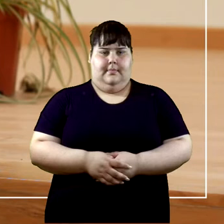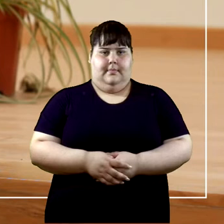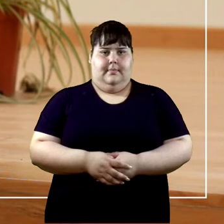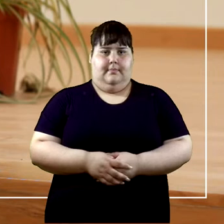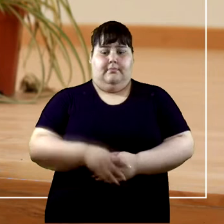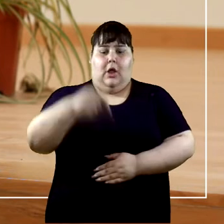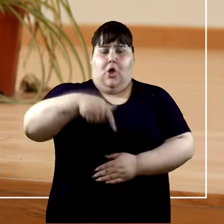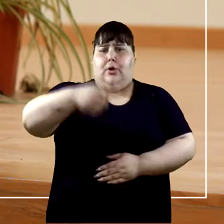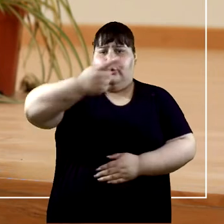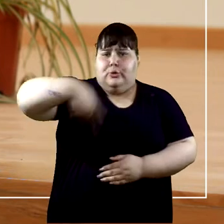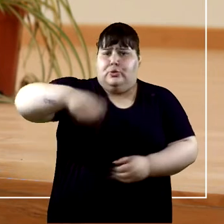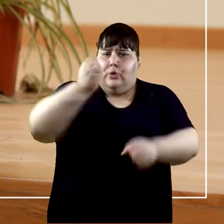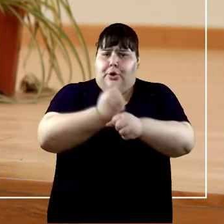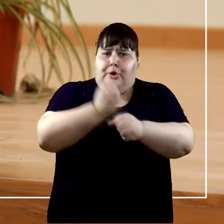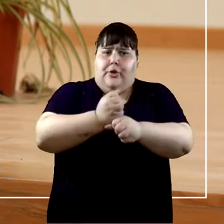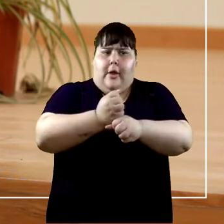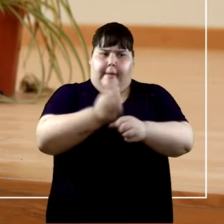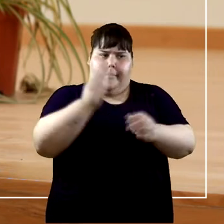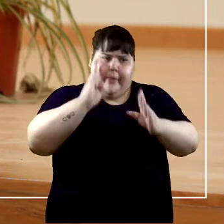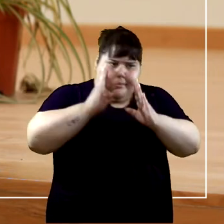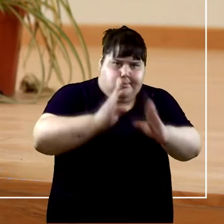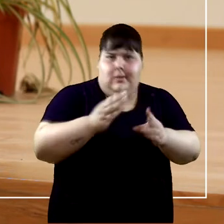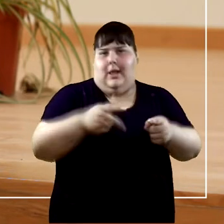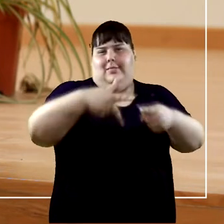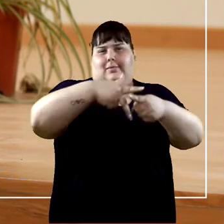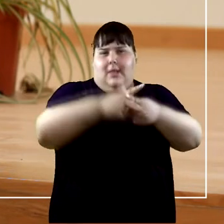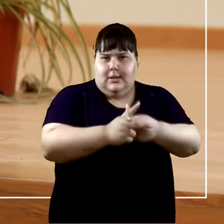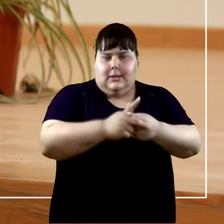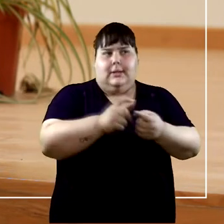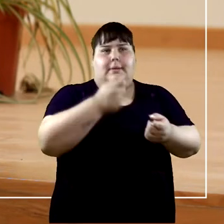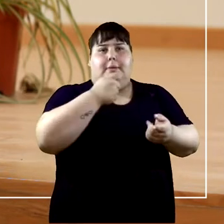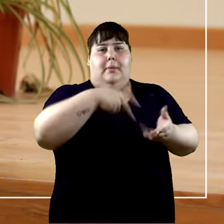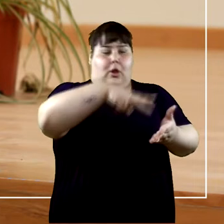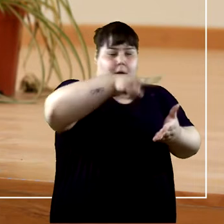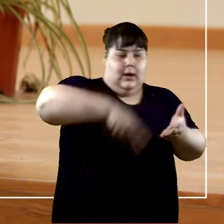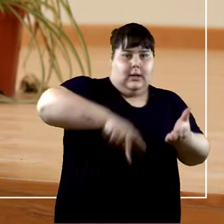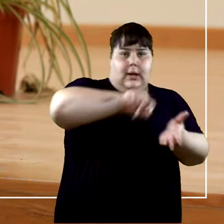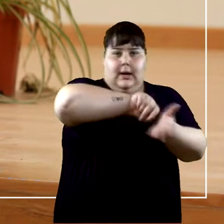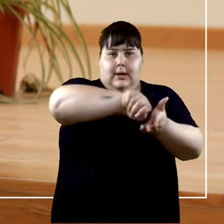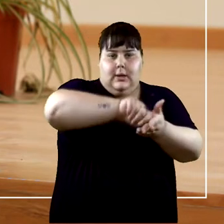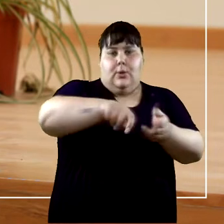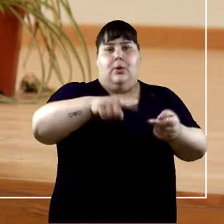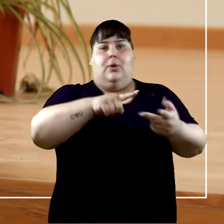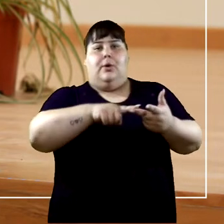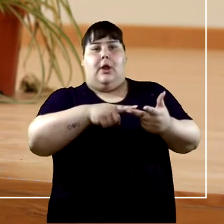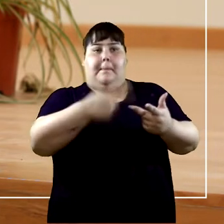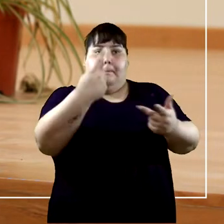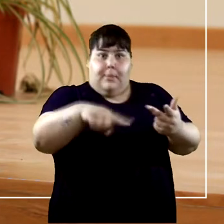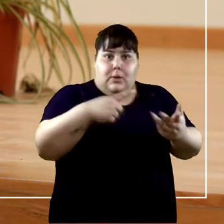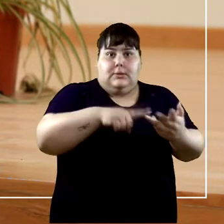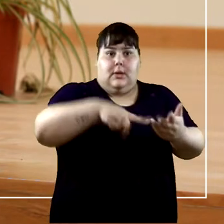en este momento estamos trabajando con talleres de lecturas y escrituras música artes visuales